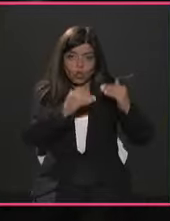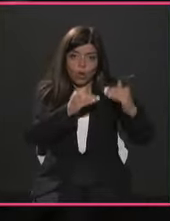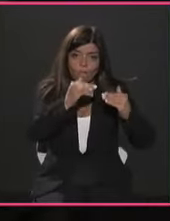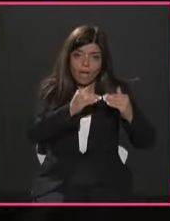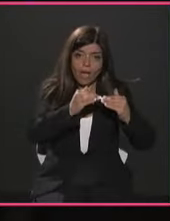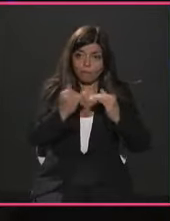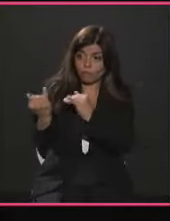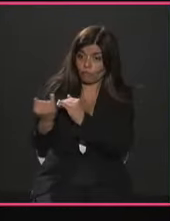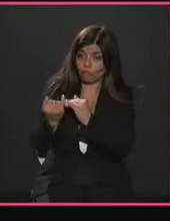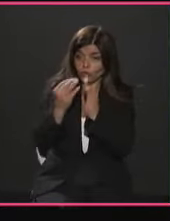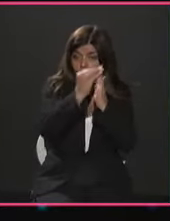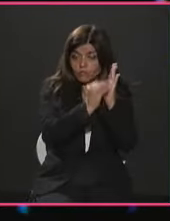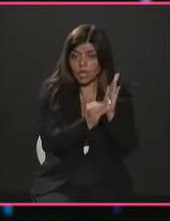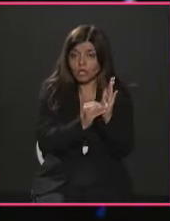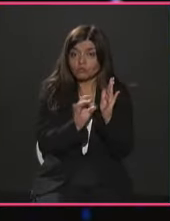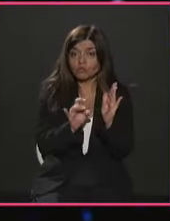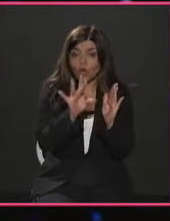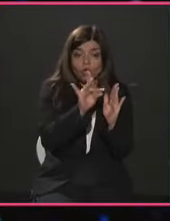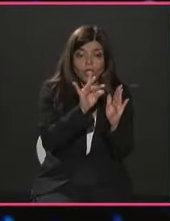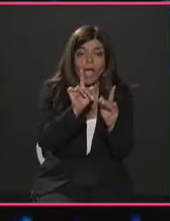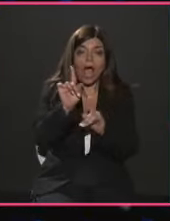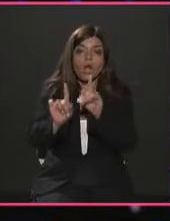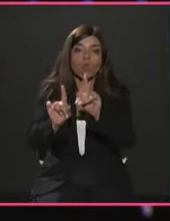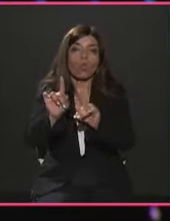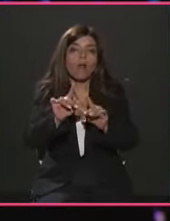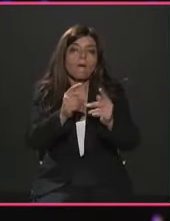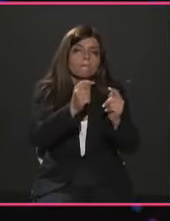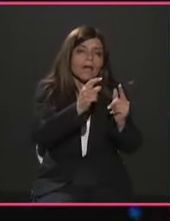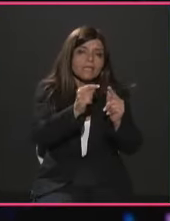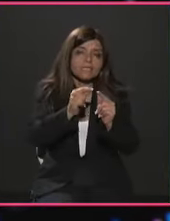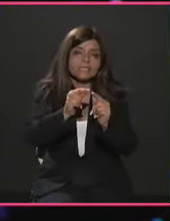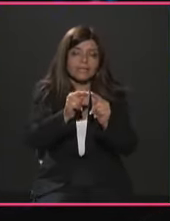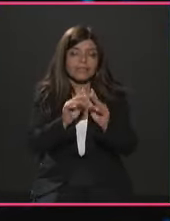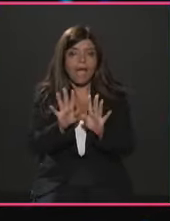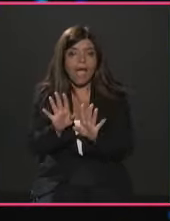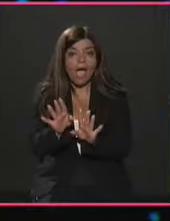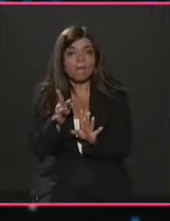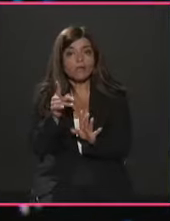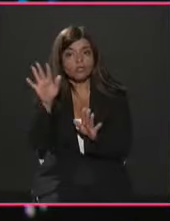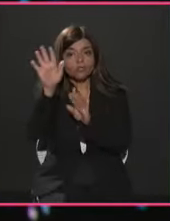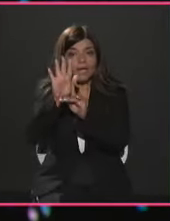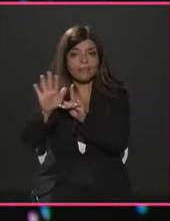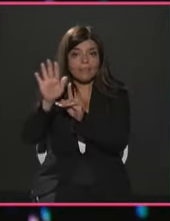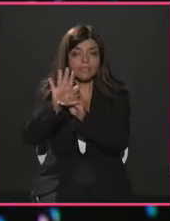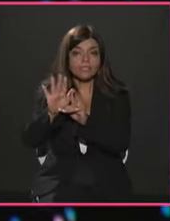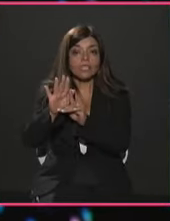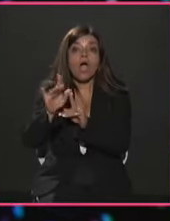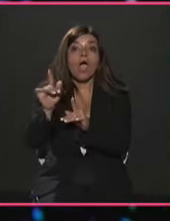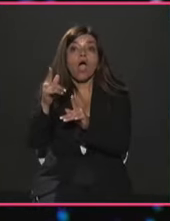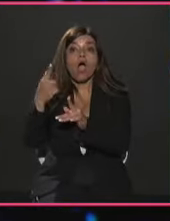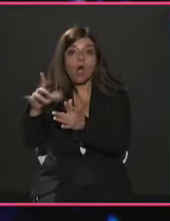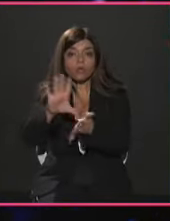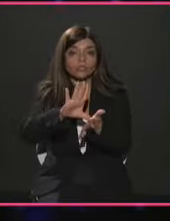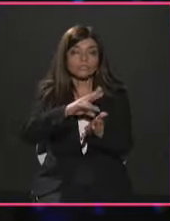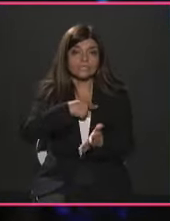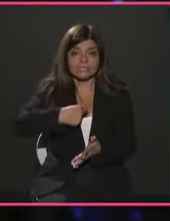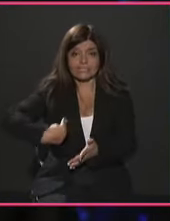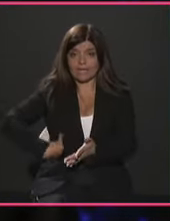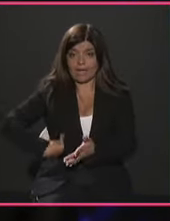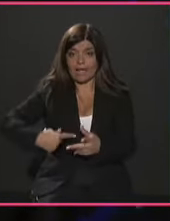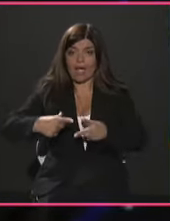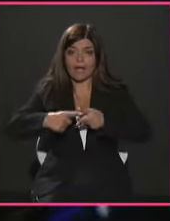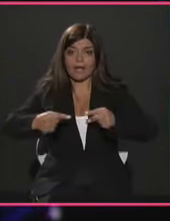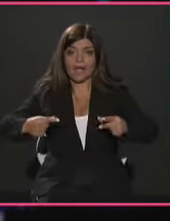genoma solamente podemos encontrar algunos organismos que se parecen y que se han descrito en China en Japón esto